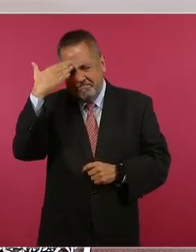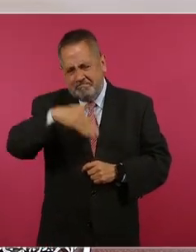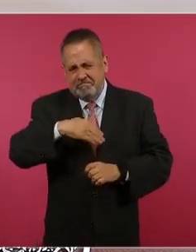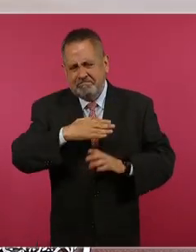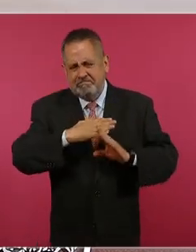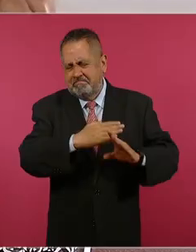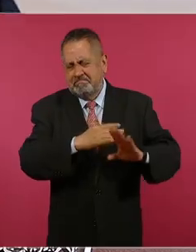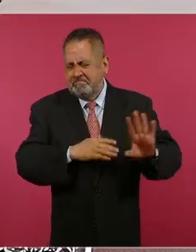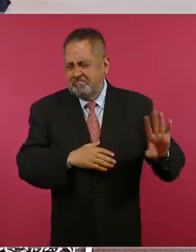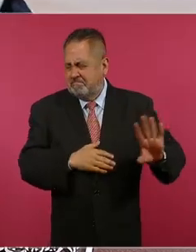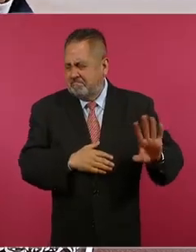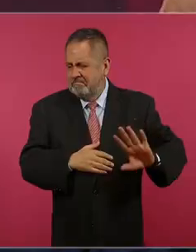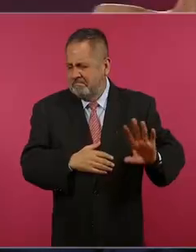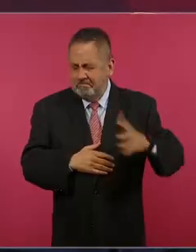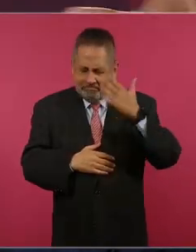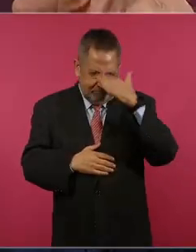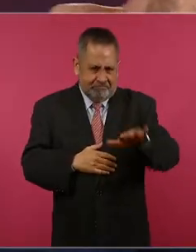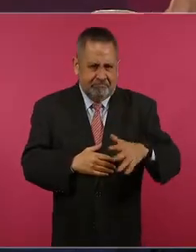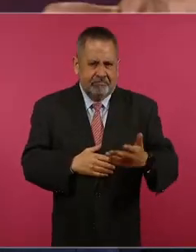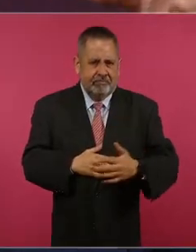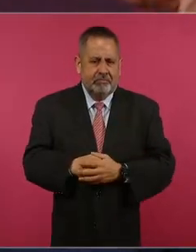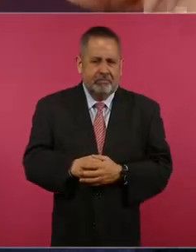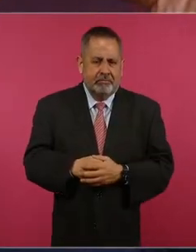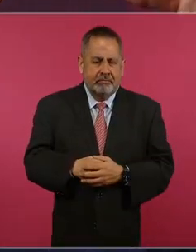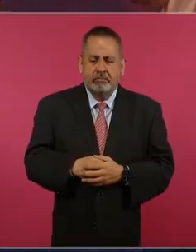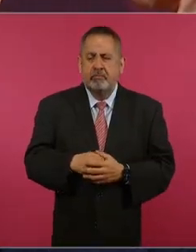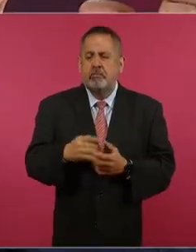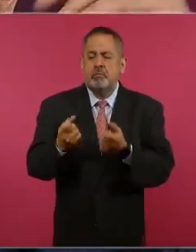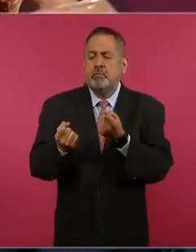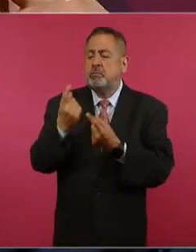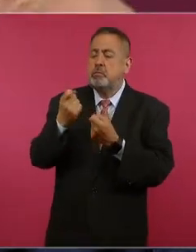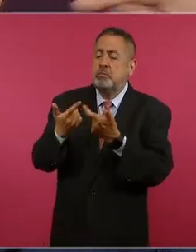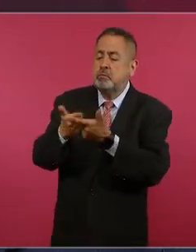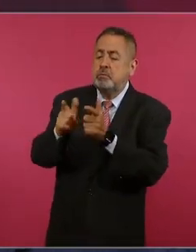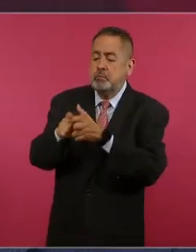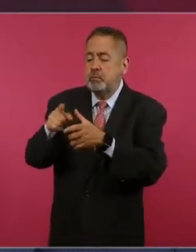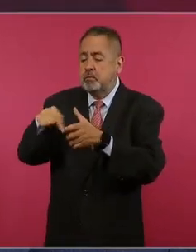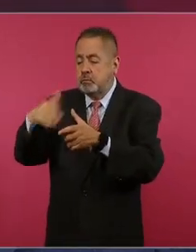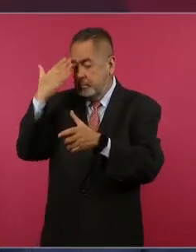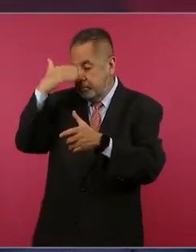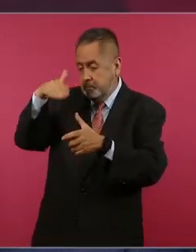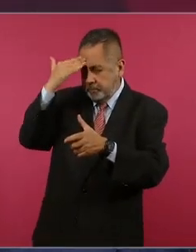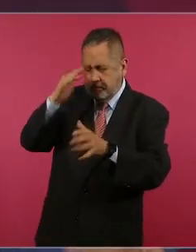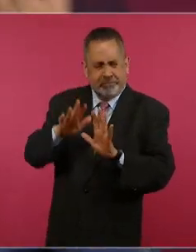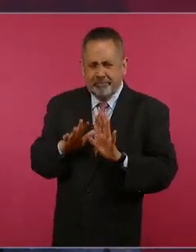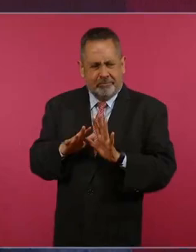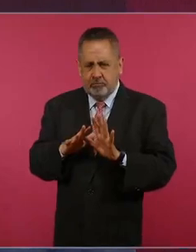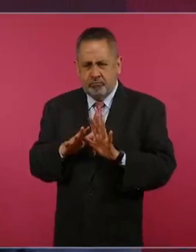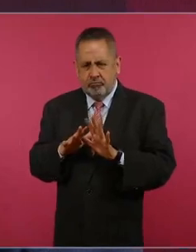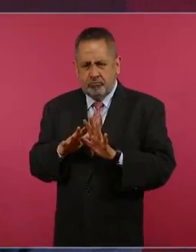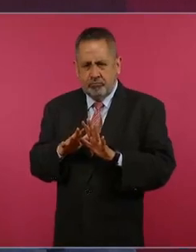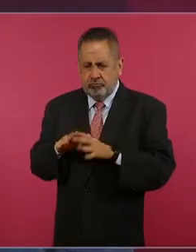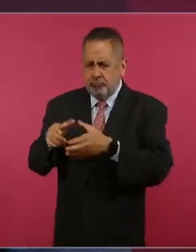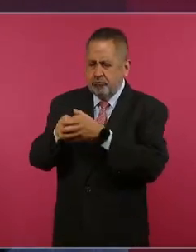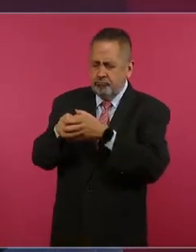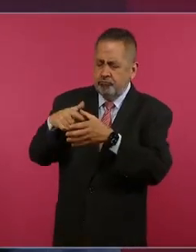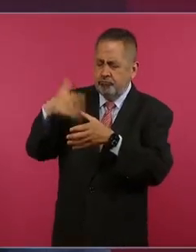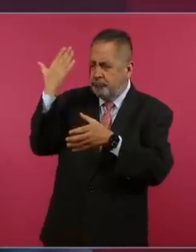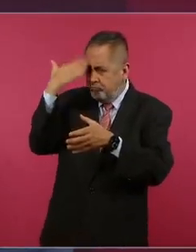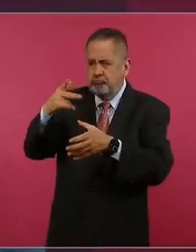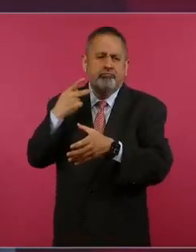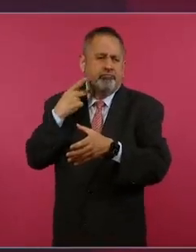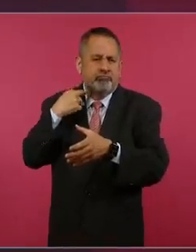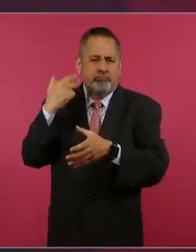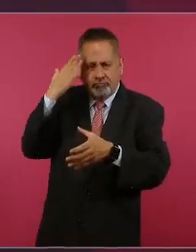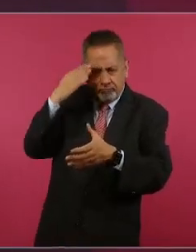que no sea nada más una vanguardia, un grupo, el que sepa de política, el que sepa de